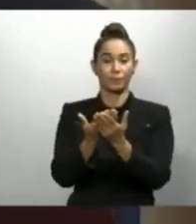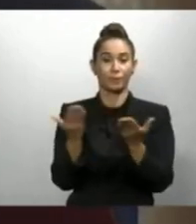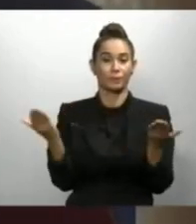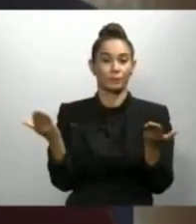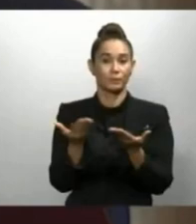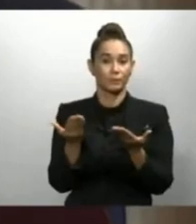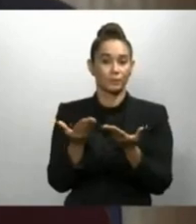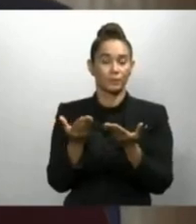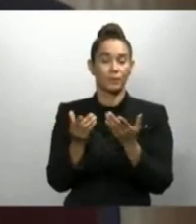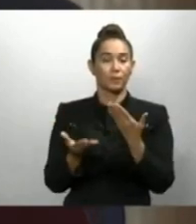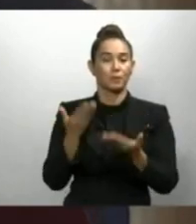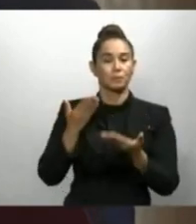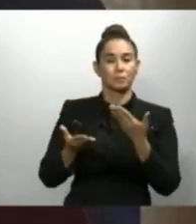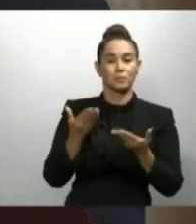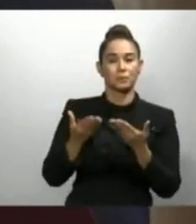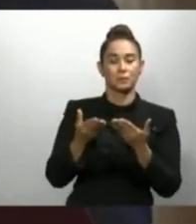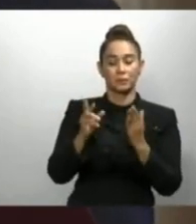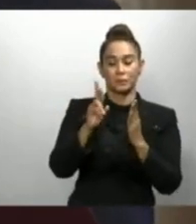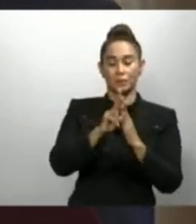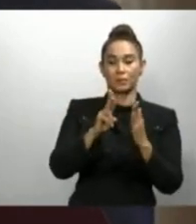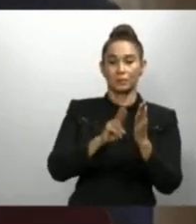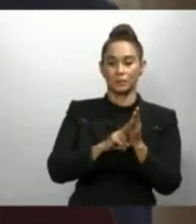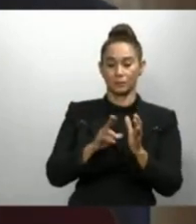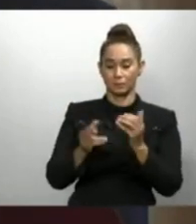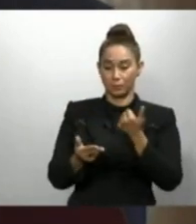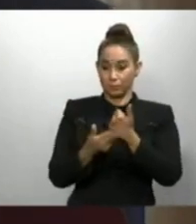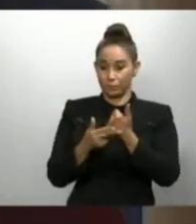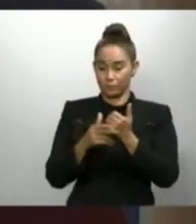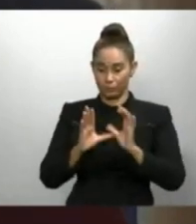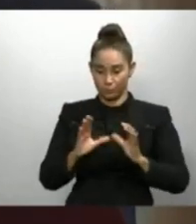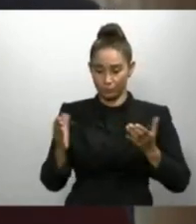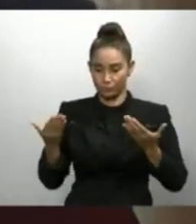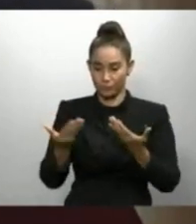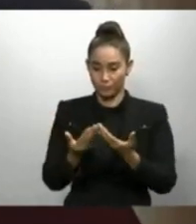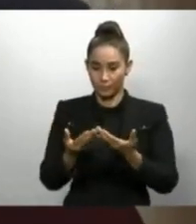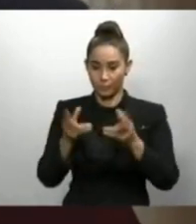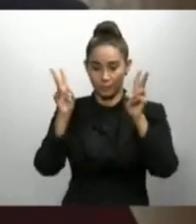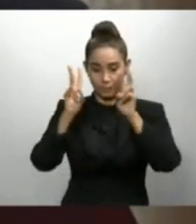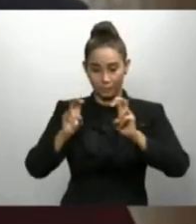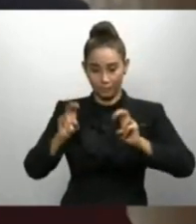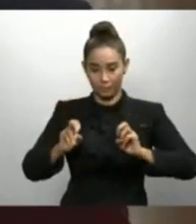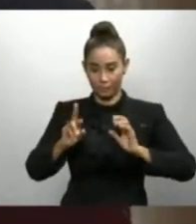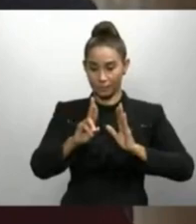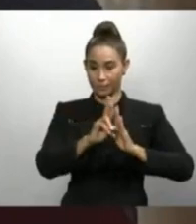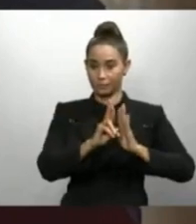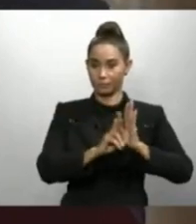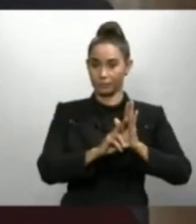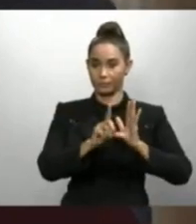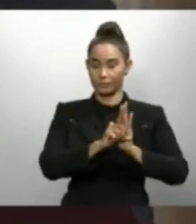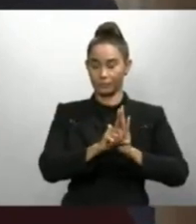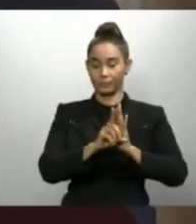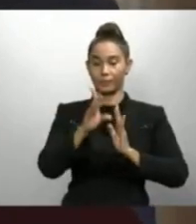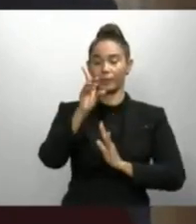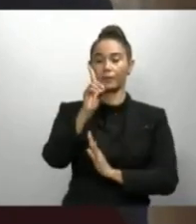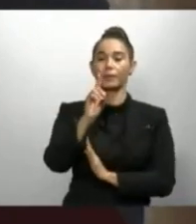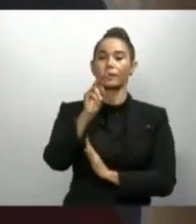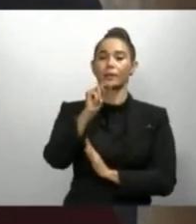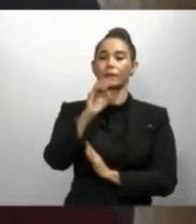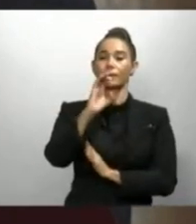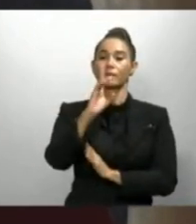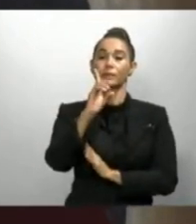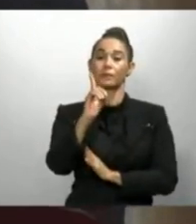importador o bajo regímenes de depósito o empresa operadora logística, la Dirección General de Drogas emitirá